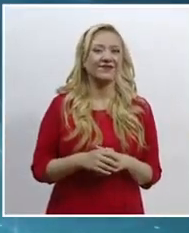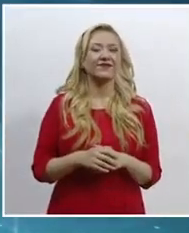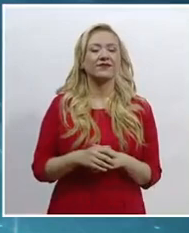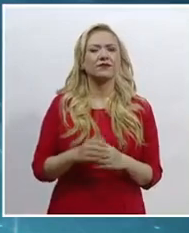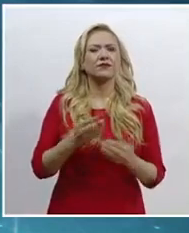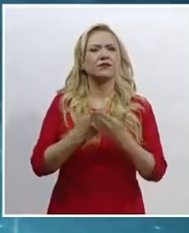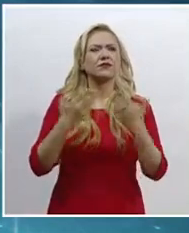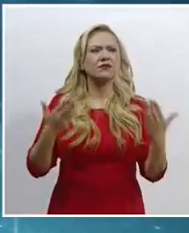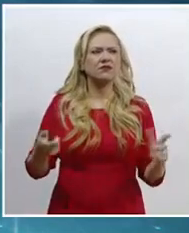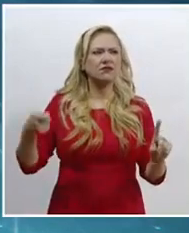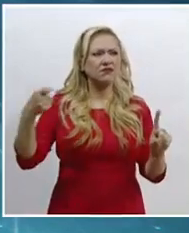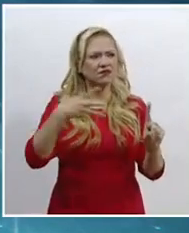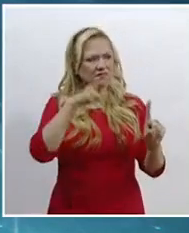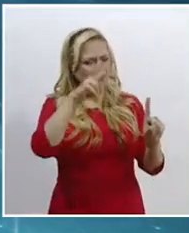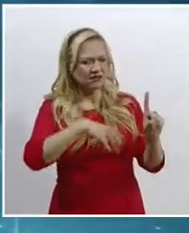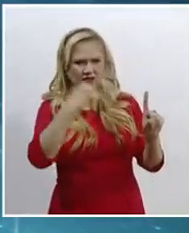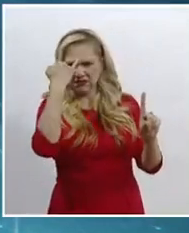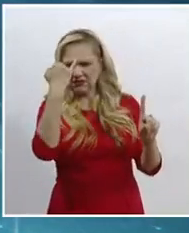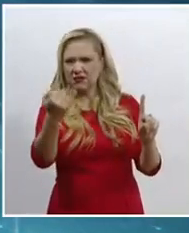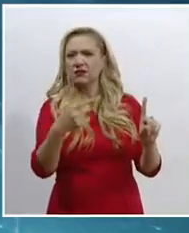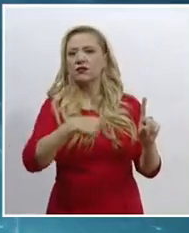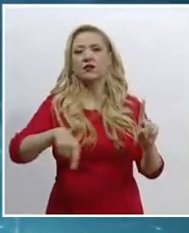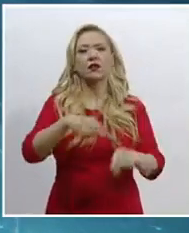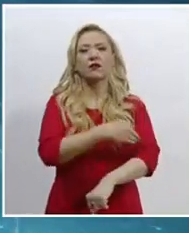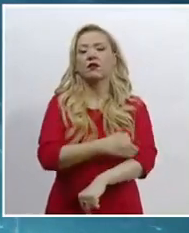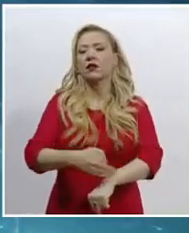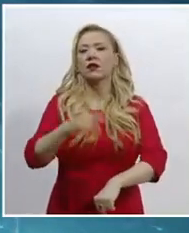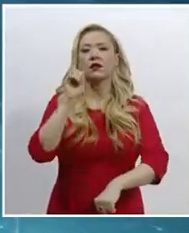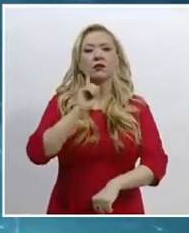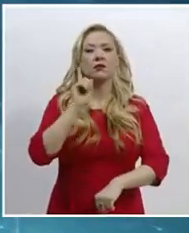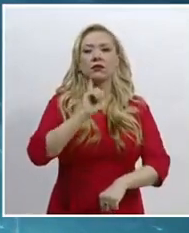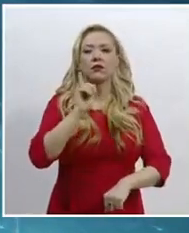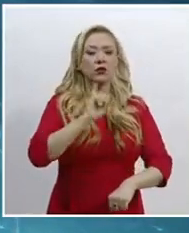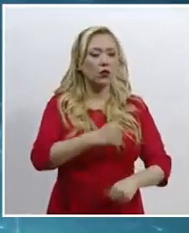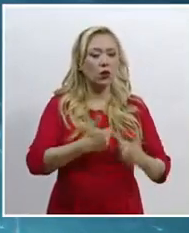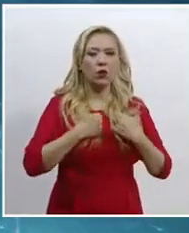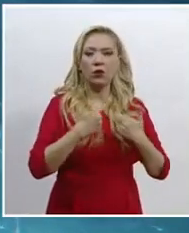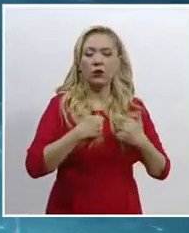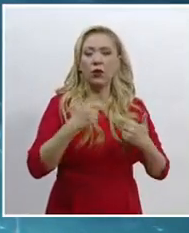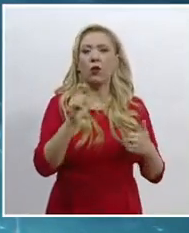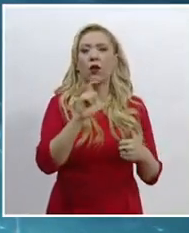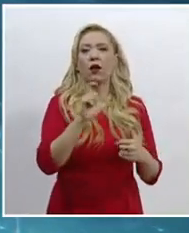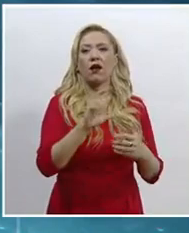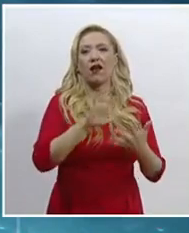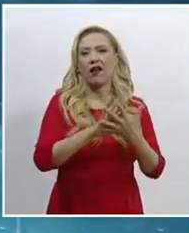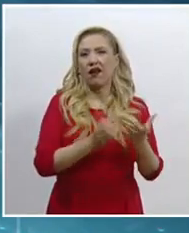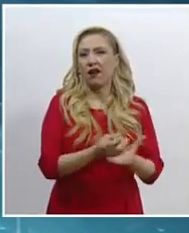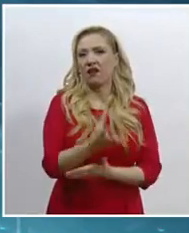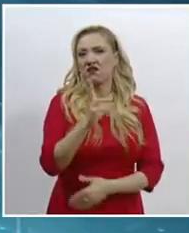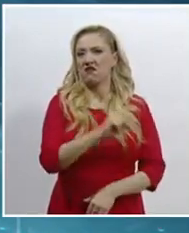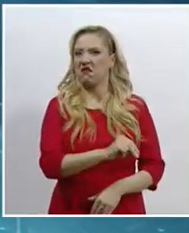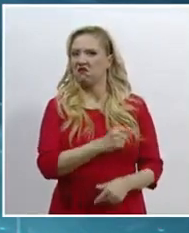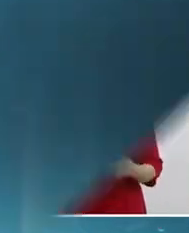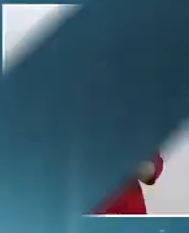Estigma social propicia que familiares rechacen a mujeres adolescentes en conflicto con la ley.